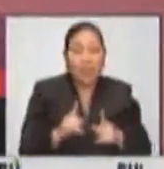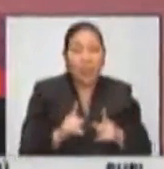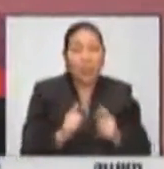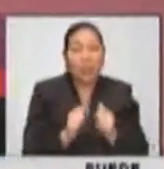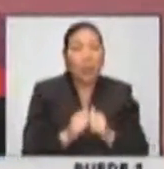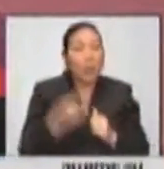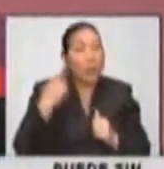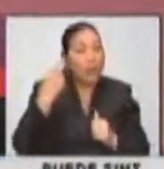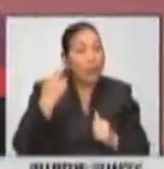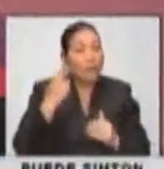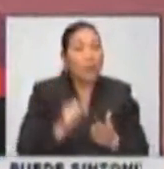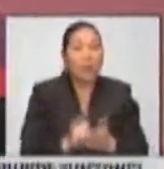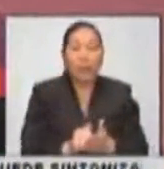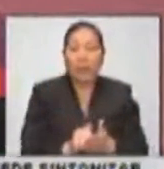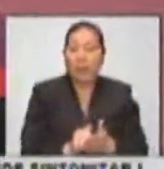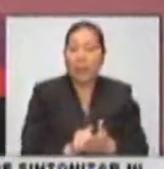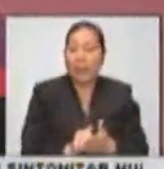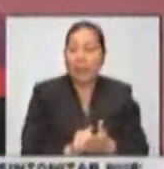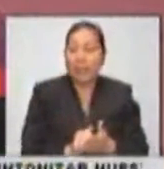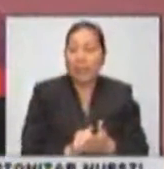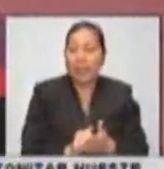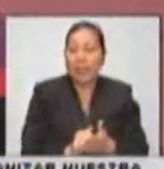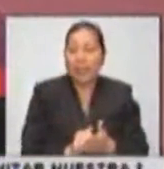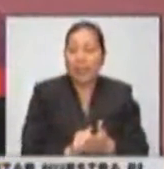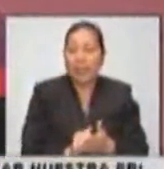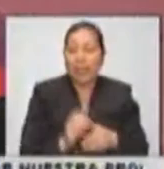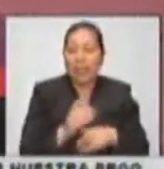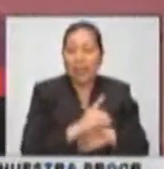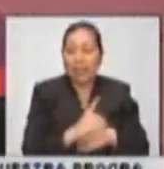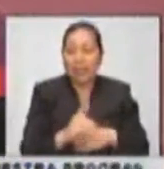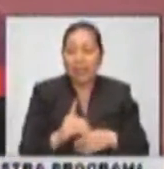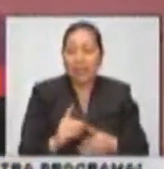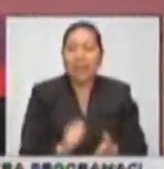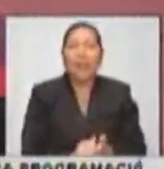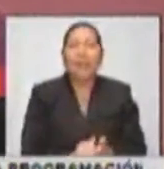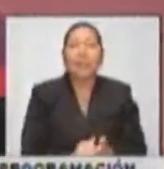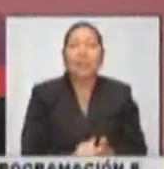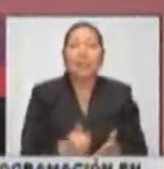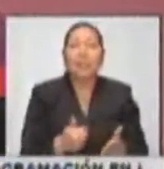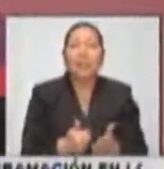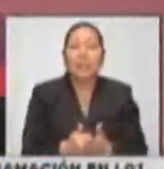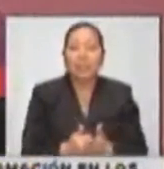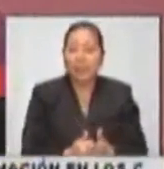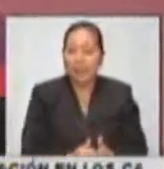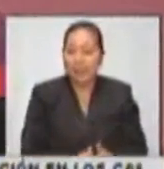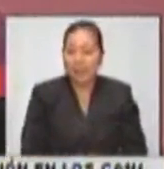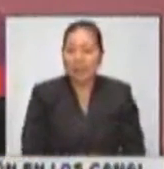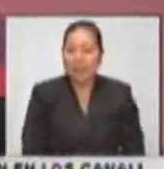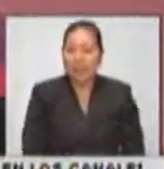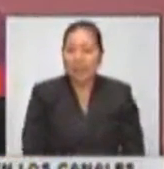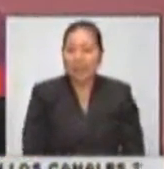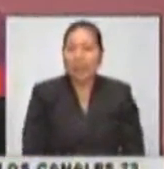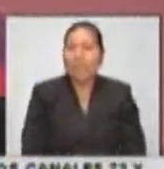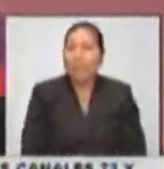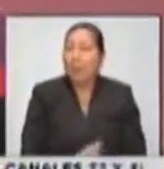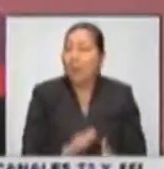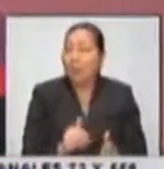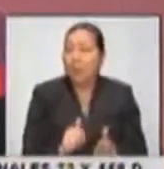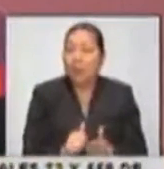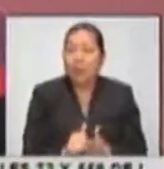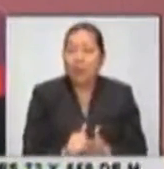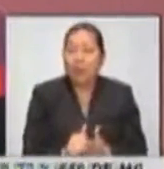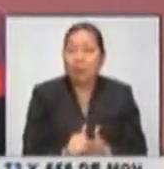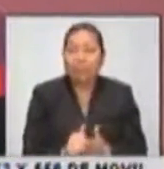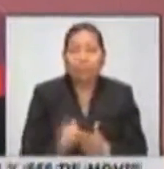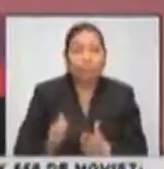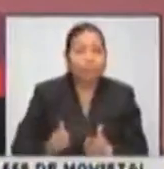con la política, como decía aquí, de la descentralización efectiva y de la política de fronteras. Todo lo estamos